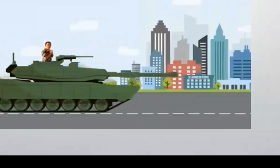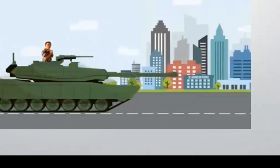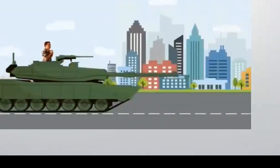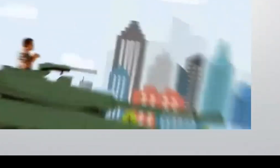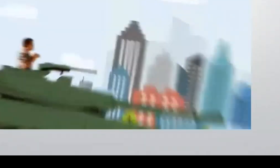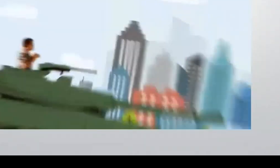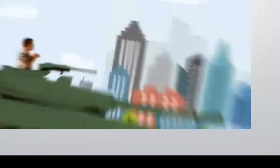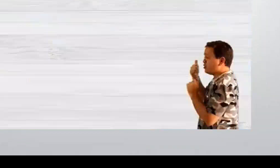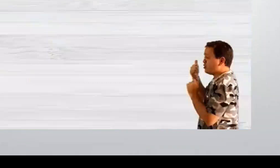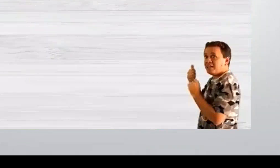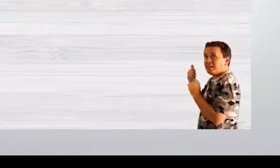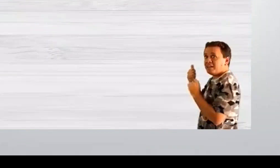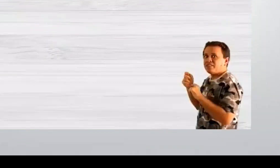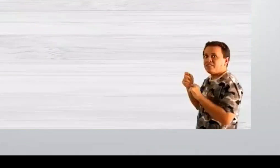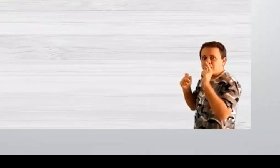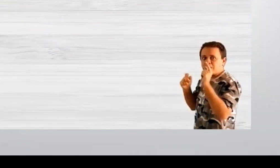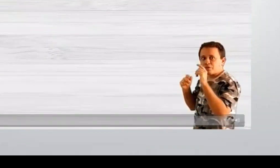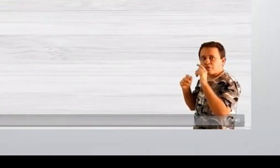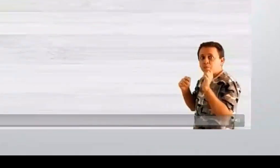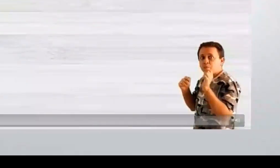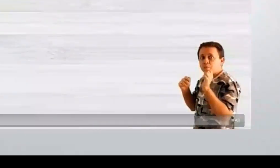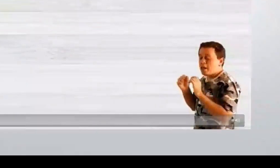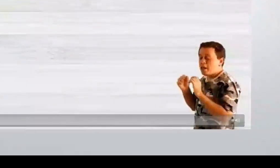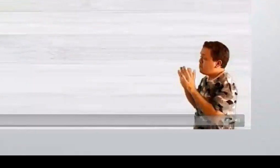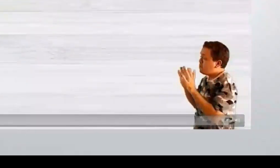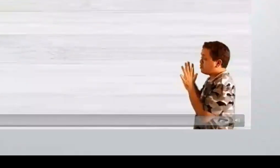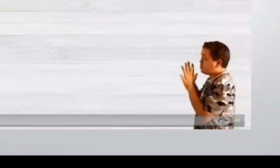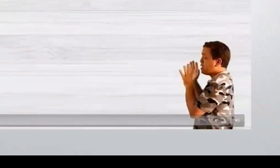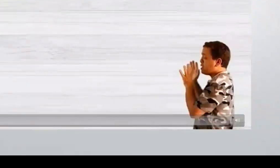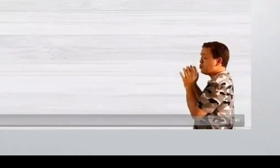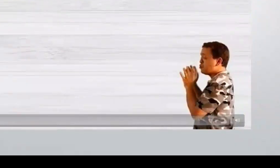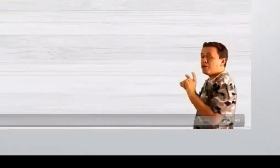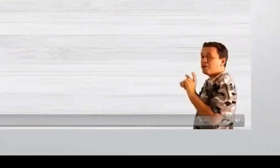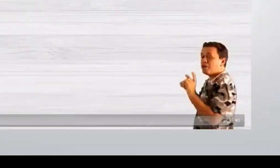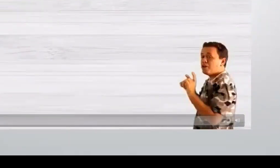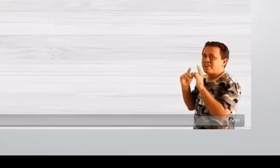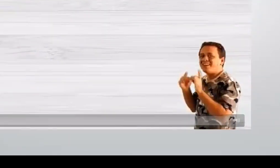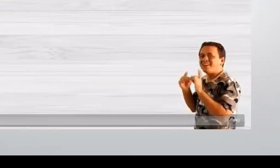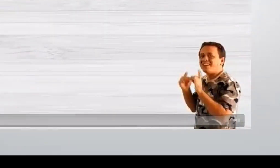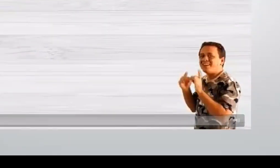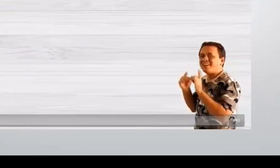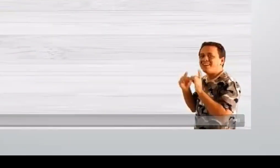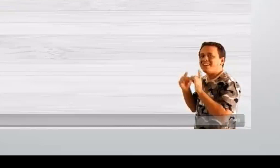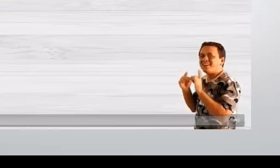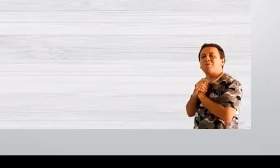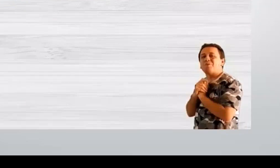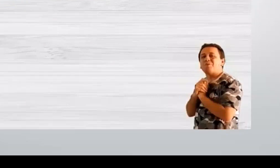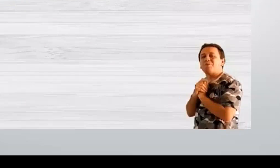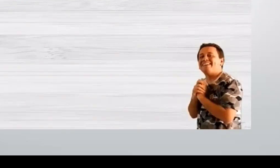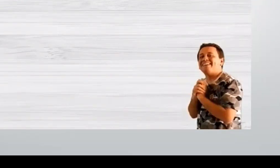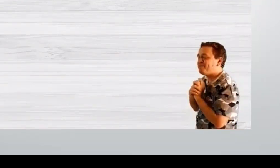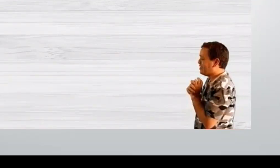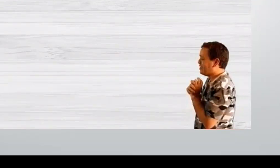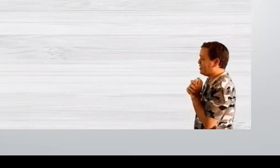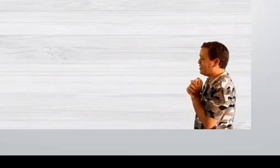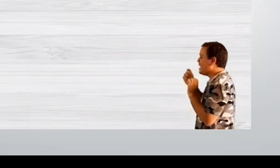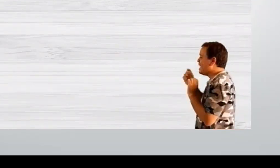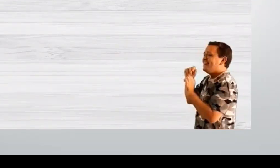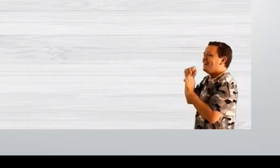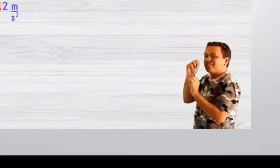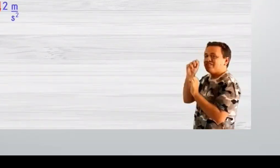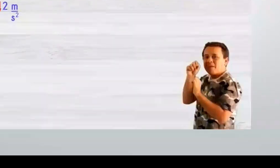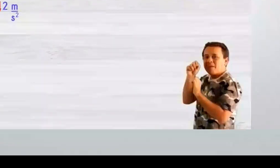al cuadrado. ¿Qué es lo que nos indica estos 2 metros por segundo al cuadrado? Para que se vea mucho mejor, vamos a reescribirlo utilizando las propiedades de las